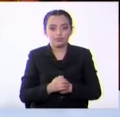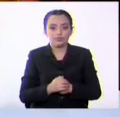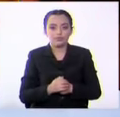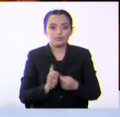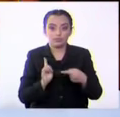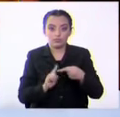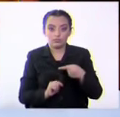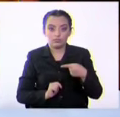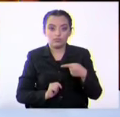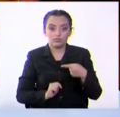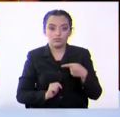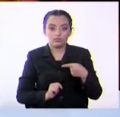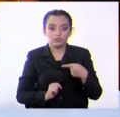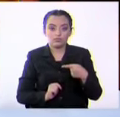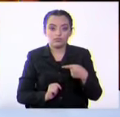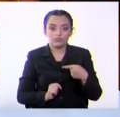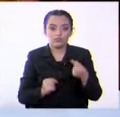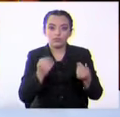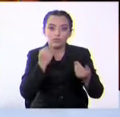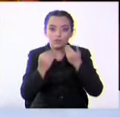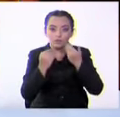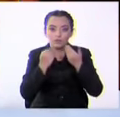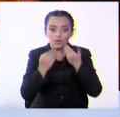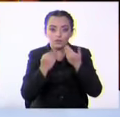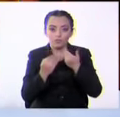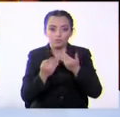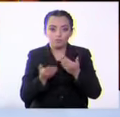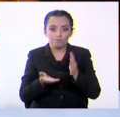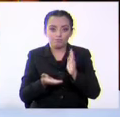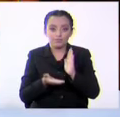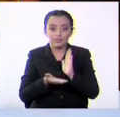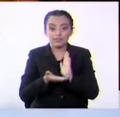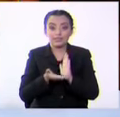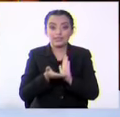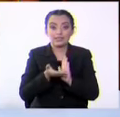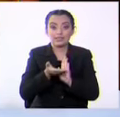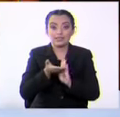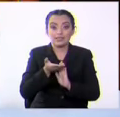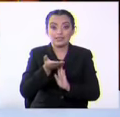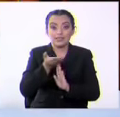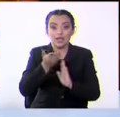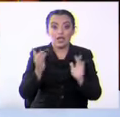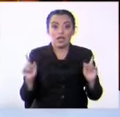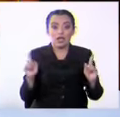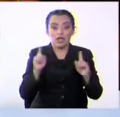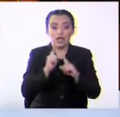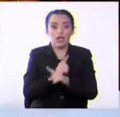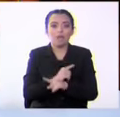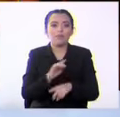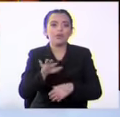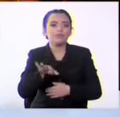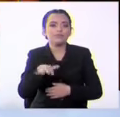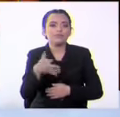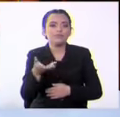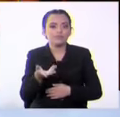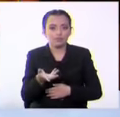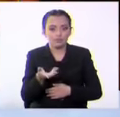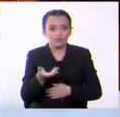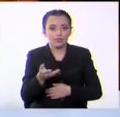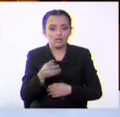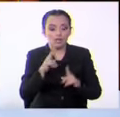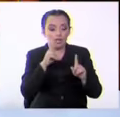que vimos es que la evolución es sinónimo de cambio. ¿Un cambio en qué? En las características que